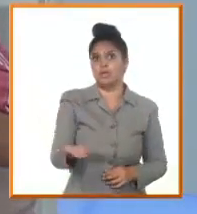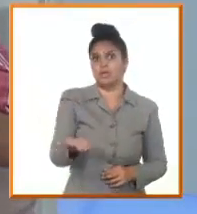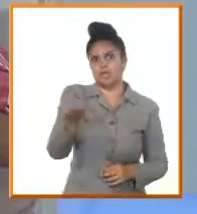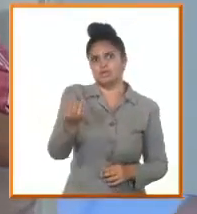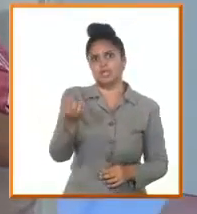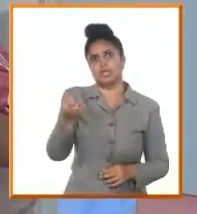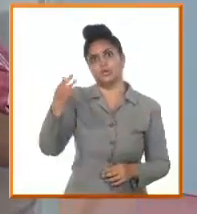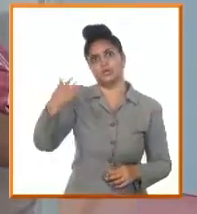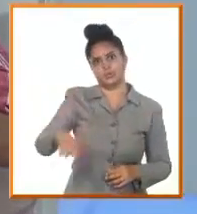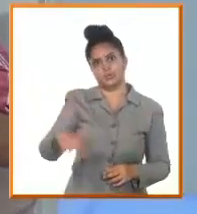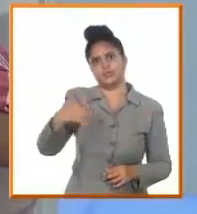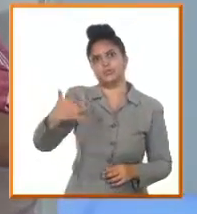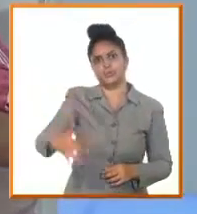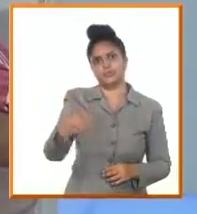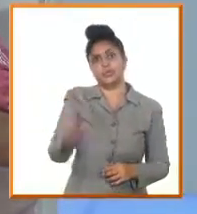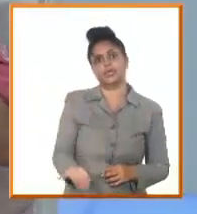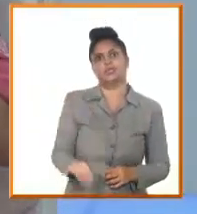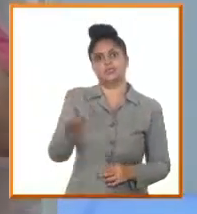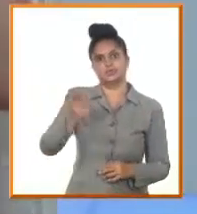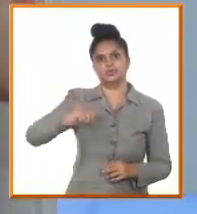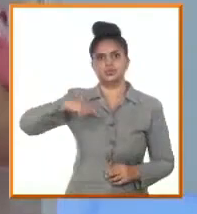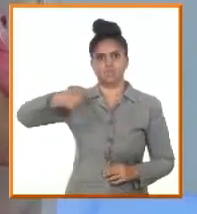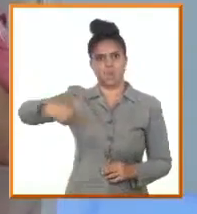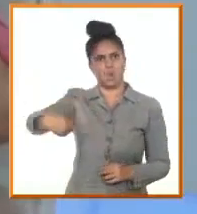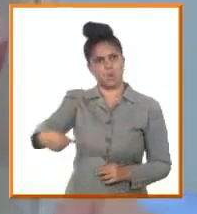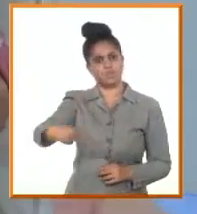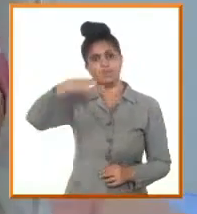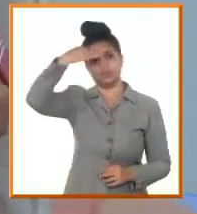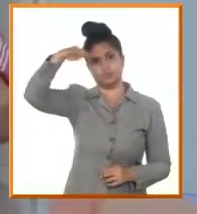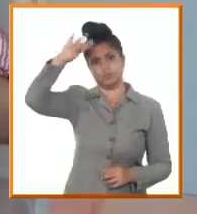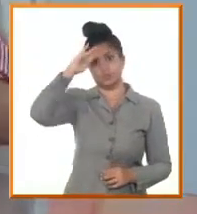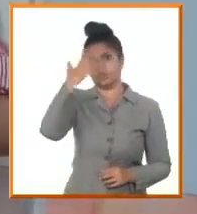tenga unas condiciones de Mercado como las que tenemos hoy donde quien manda es la oferta